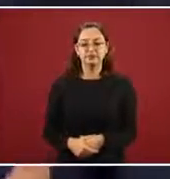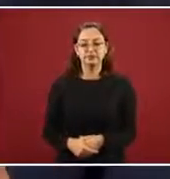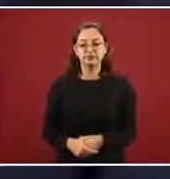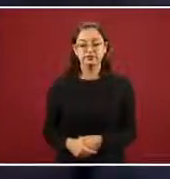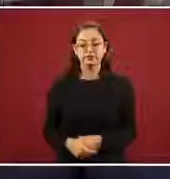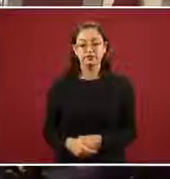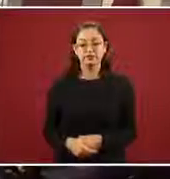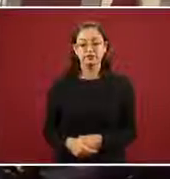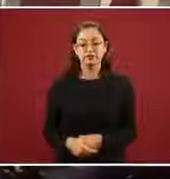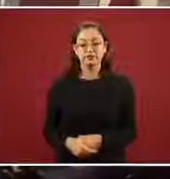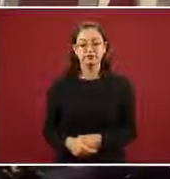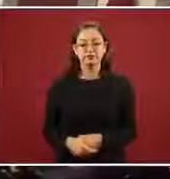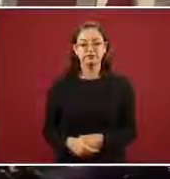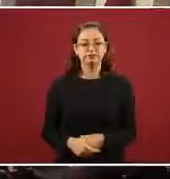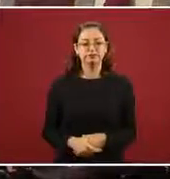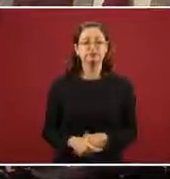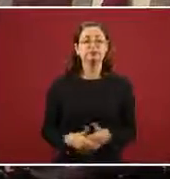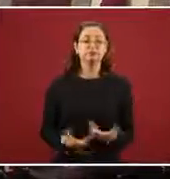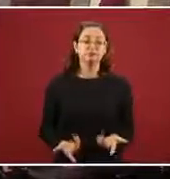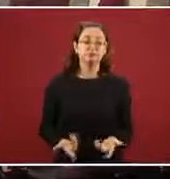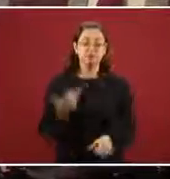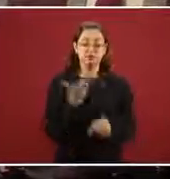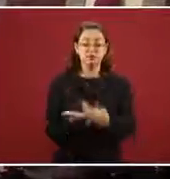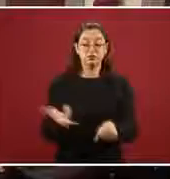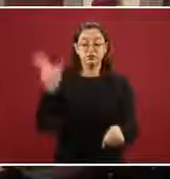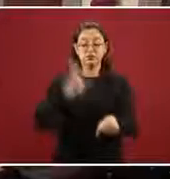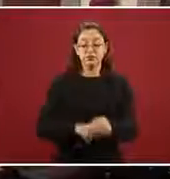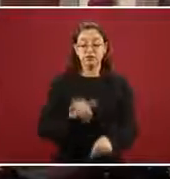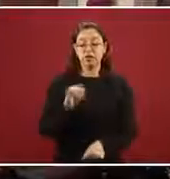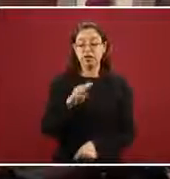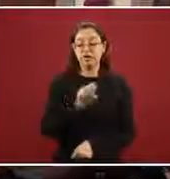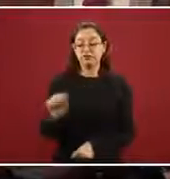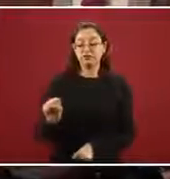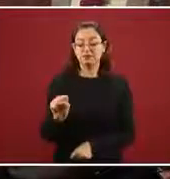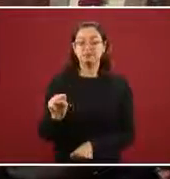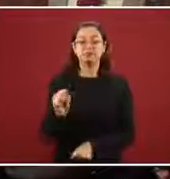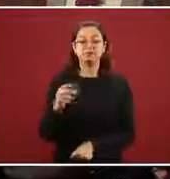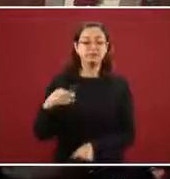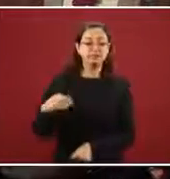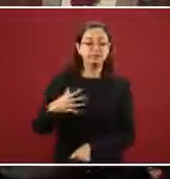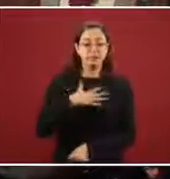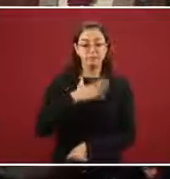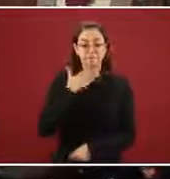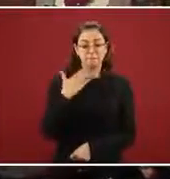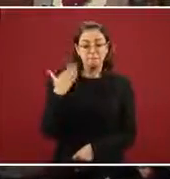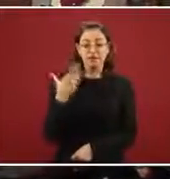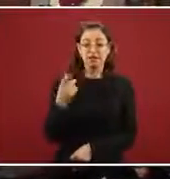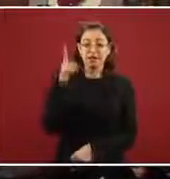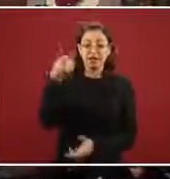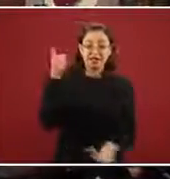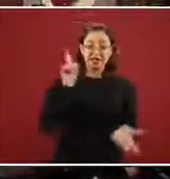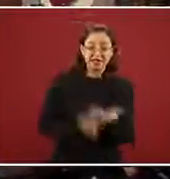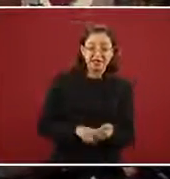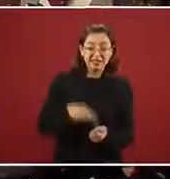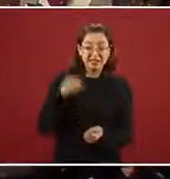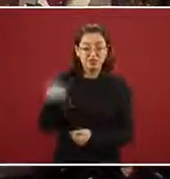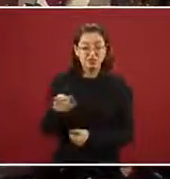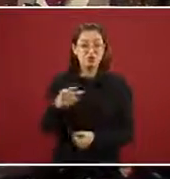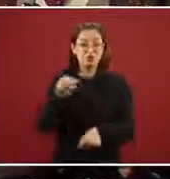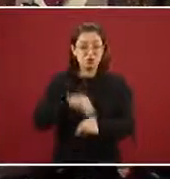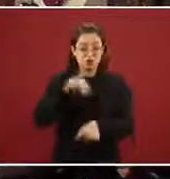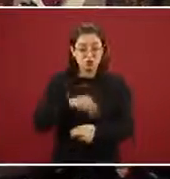Hay hospitales del IMSS Bienestar que no tienen pediatra porque no hay pediatras.